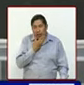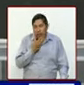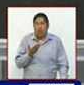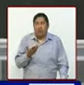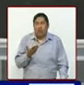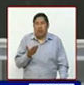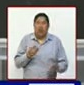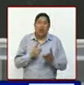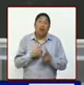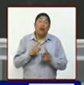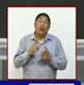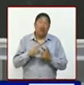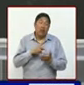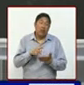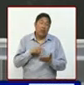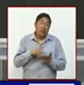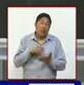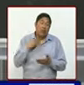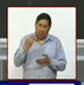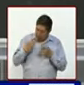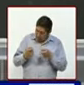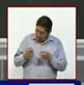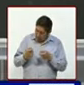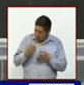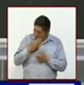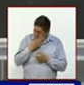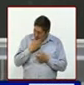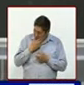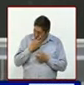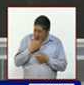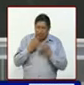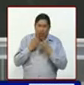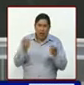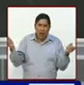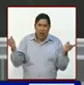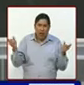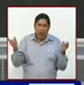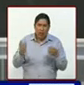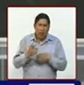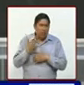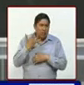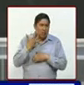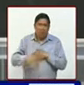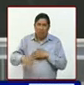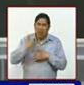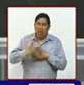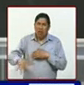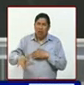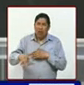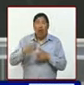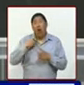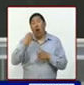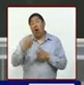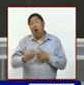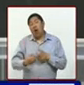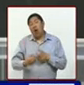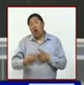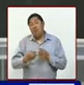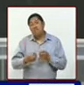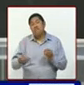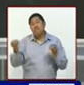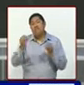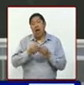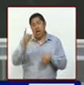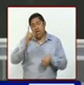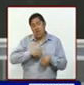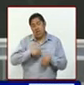entonces la Asamblea Legislativa va a tener que dilucidar entre declarar desierta esta convocatoria o en todo caso ampliar las